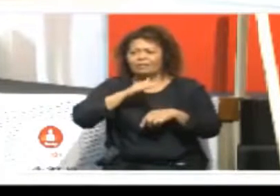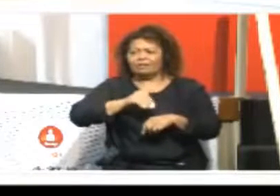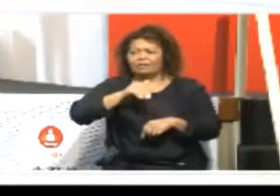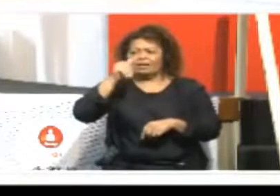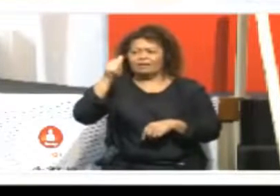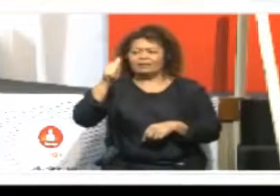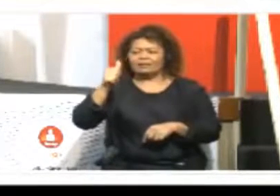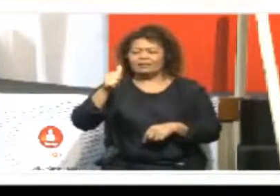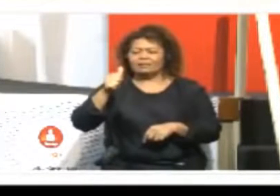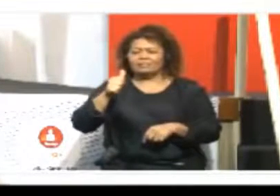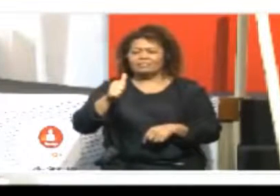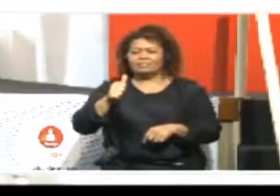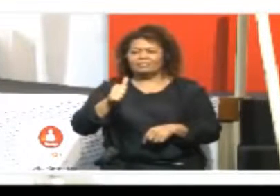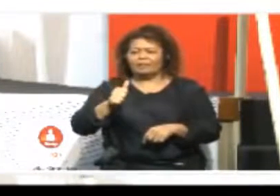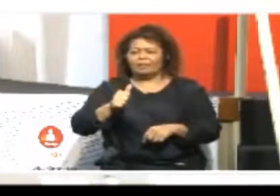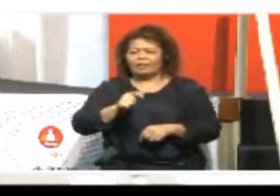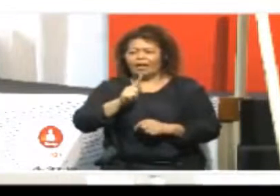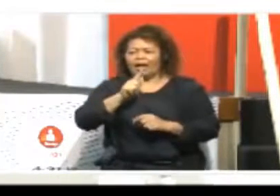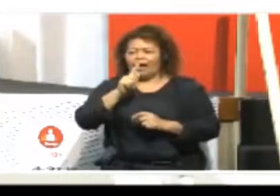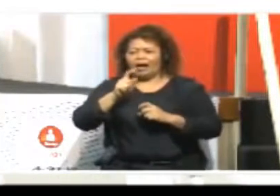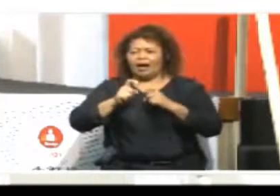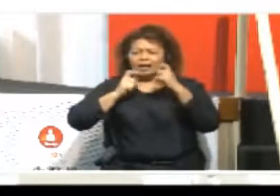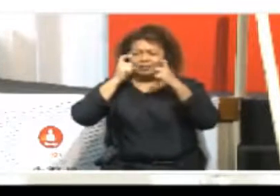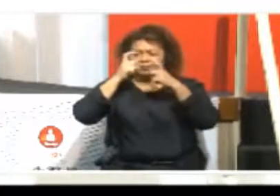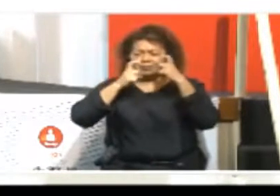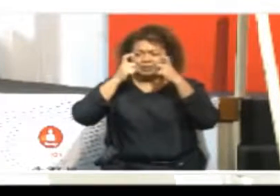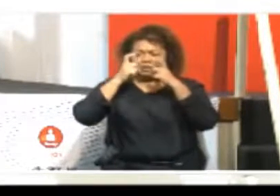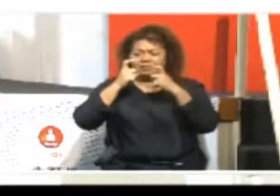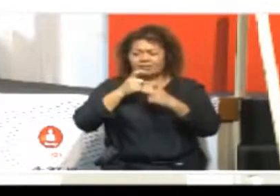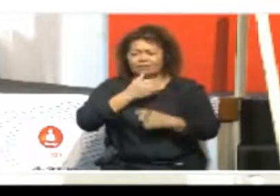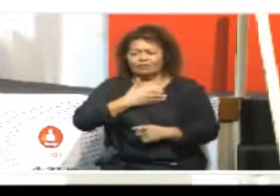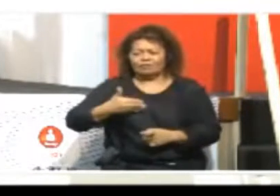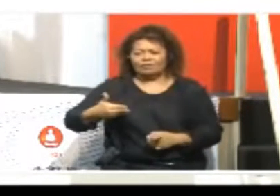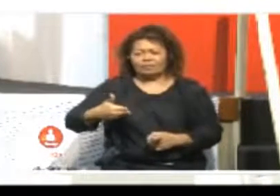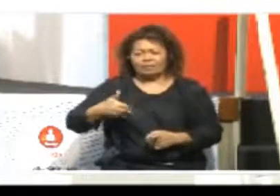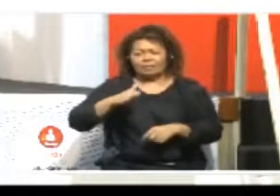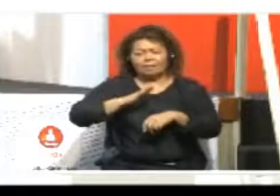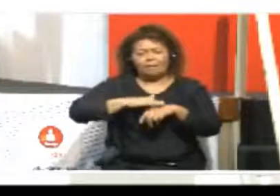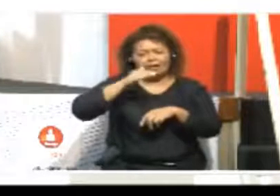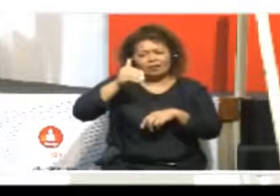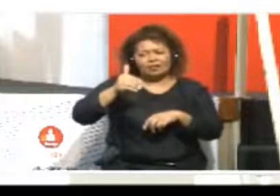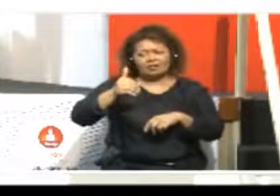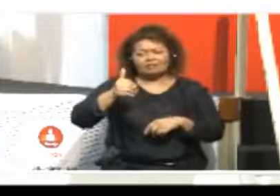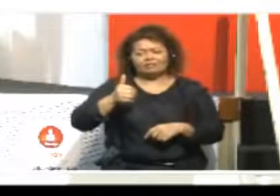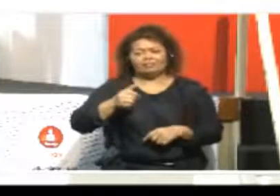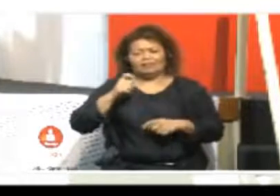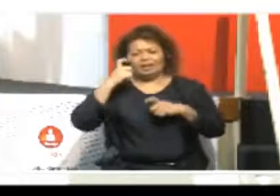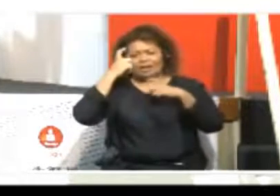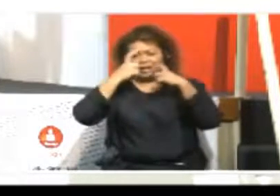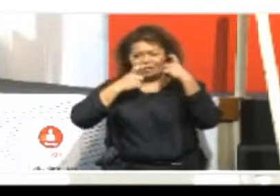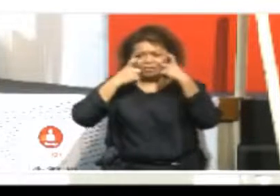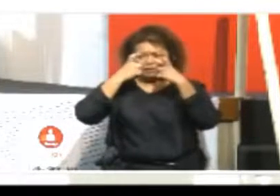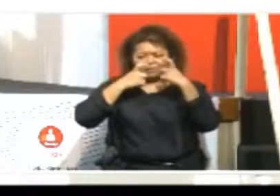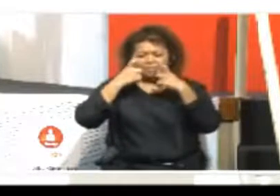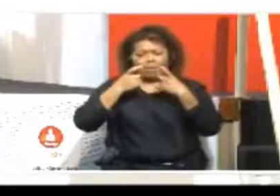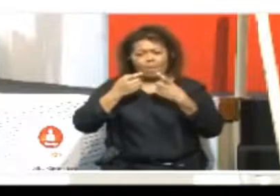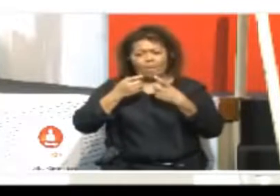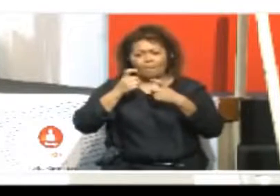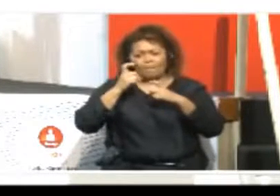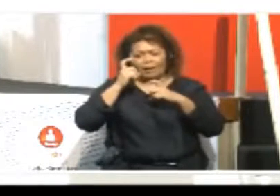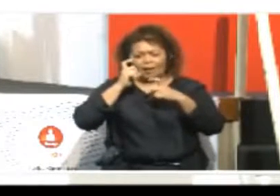gerencia pública. Al mejorar la gerencia pública, a su vez, nosotros esperamos que vaya